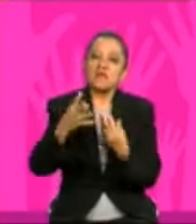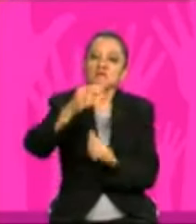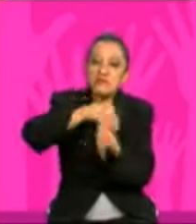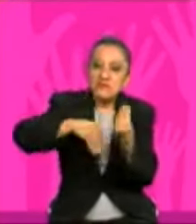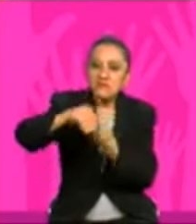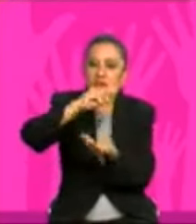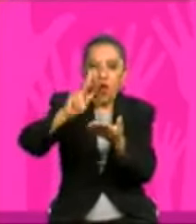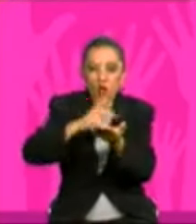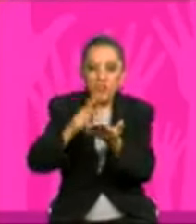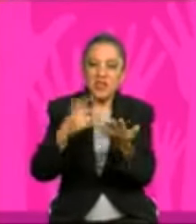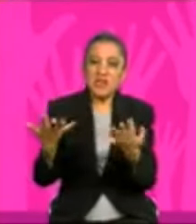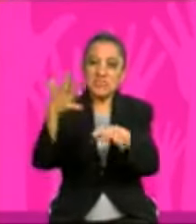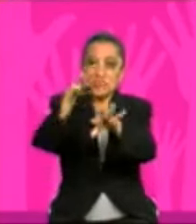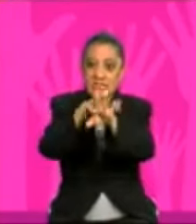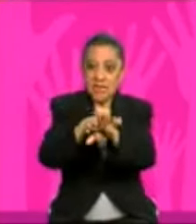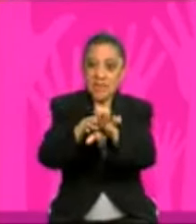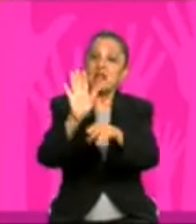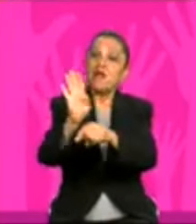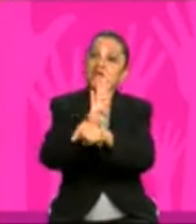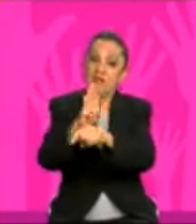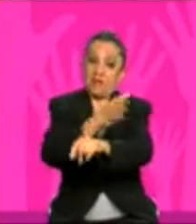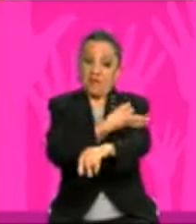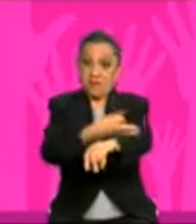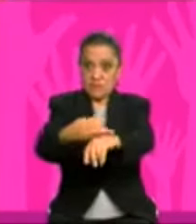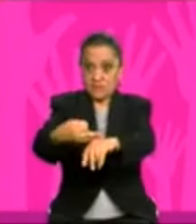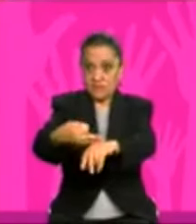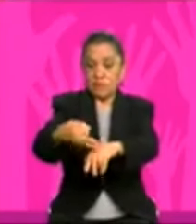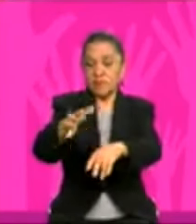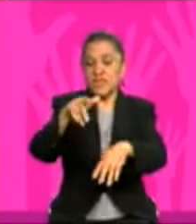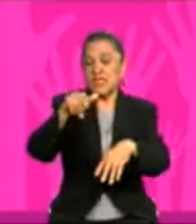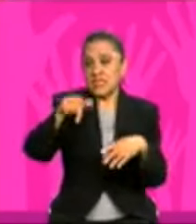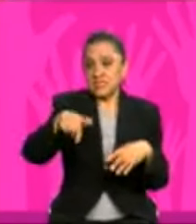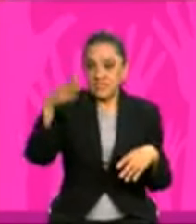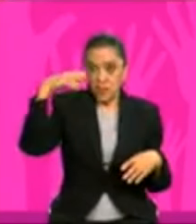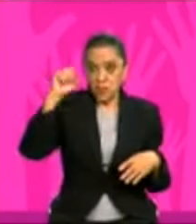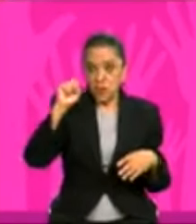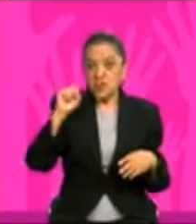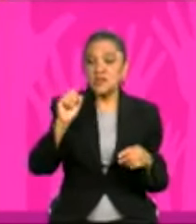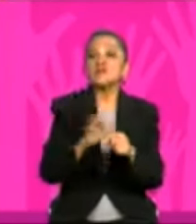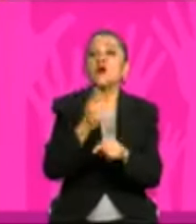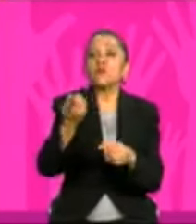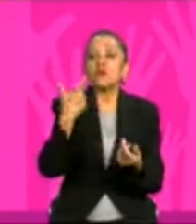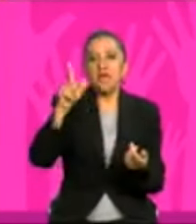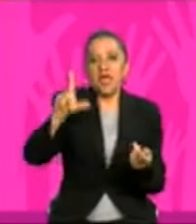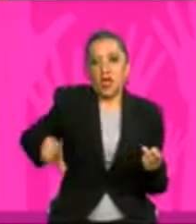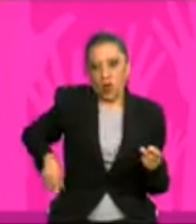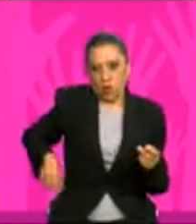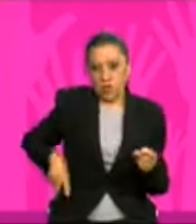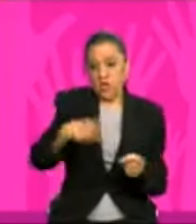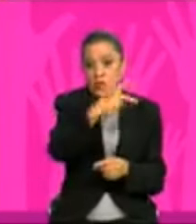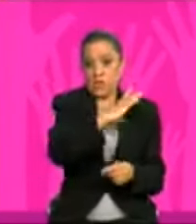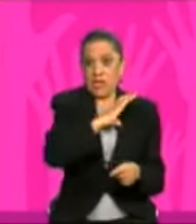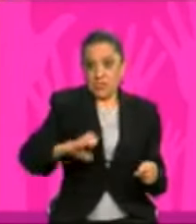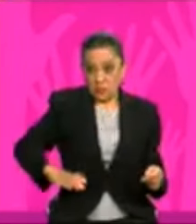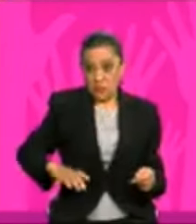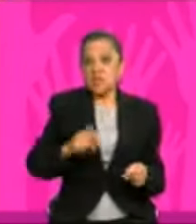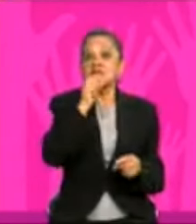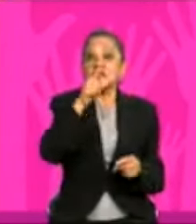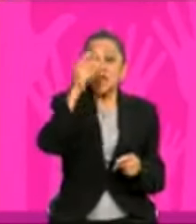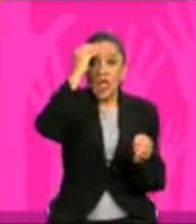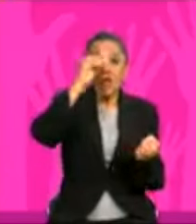las familias morelenses. Por si fuera poco, el gobernador, el gobierno de Cuauhtémoc y su candidata también abandonaron